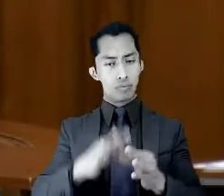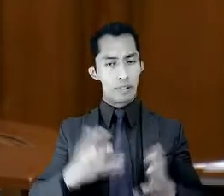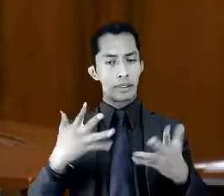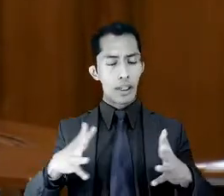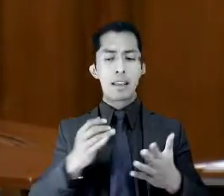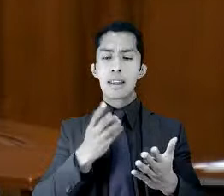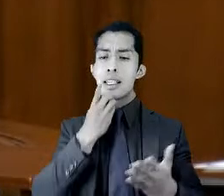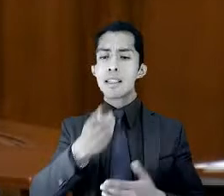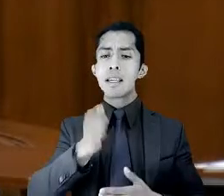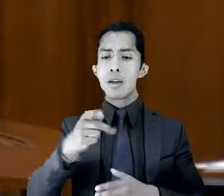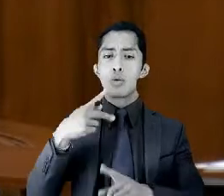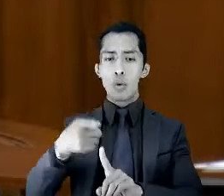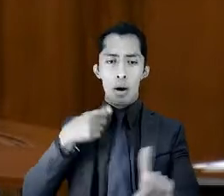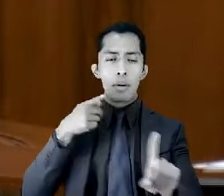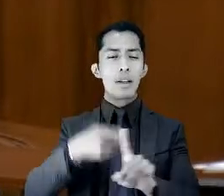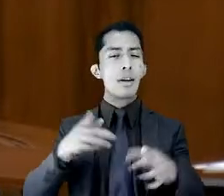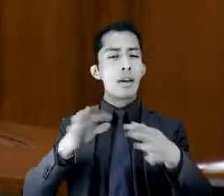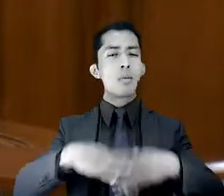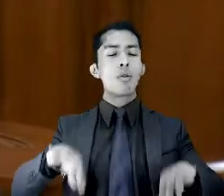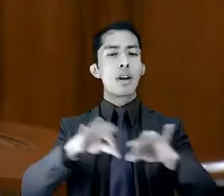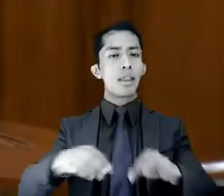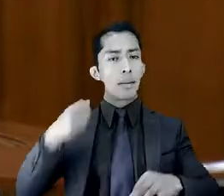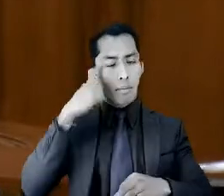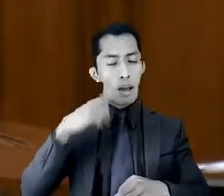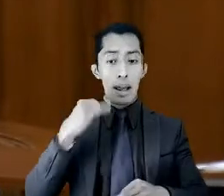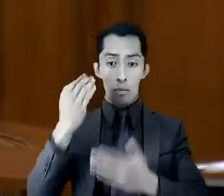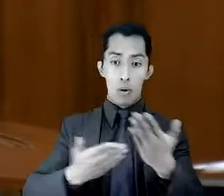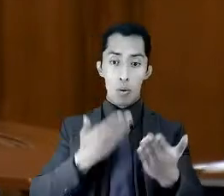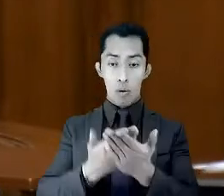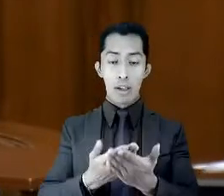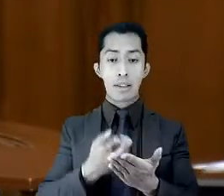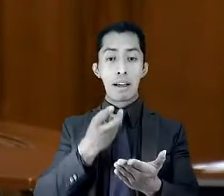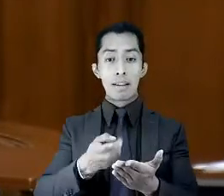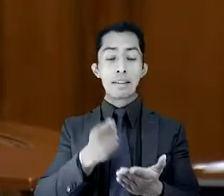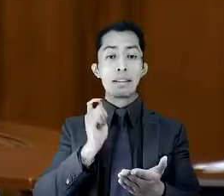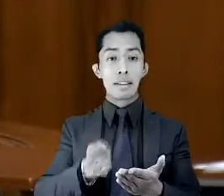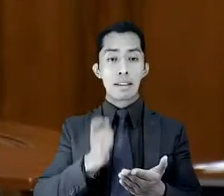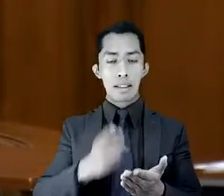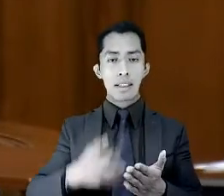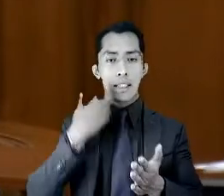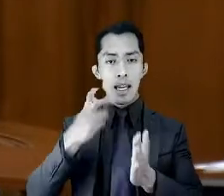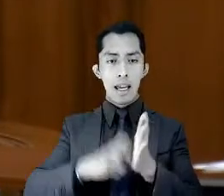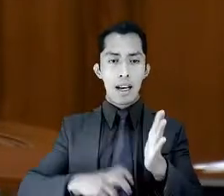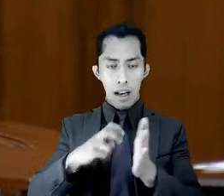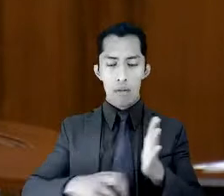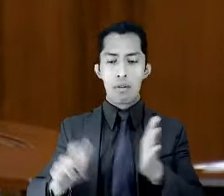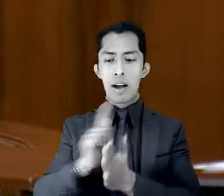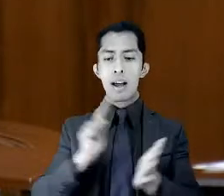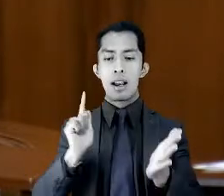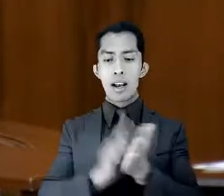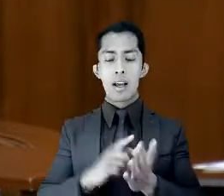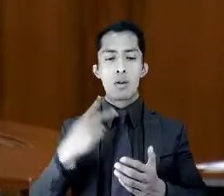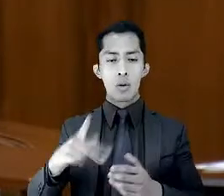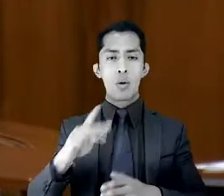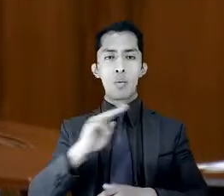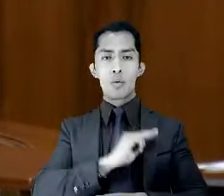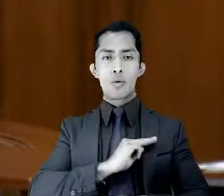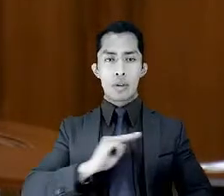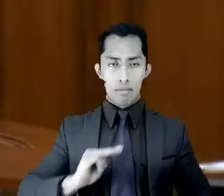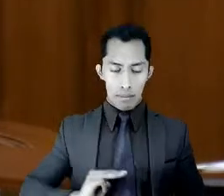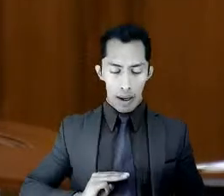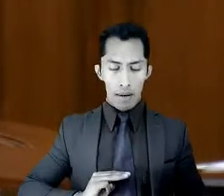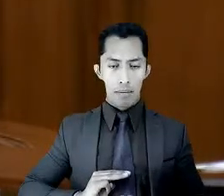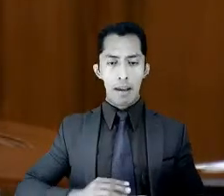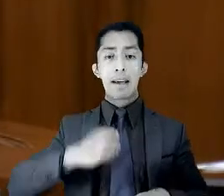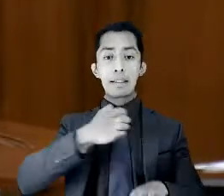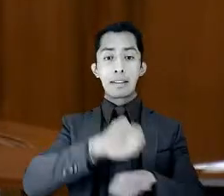que el propósito esencial de la iniciativa de decreto es reformar la Ley Orgánica Municipal